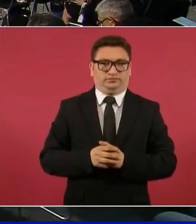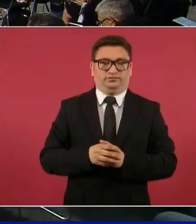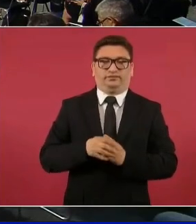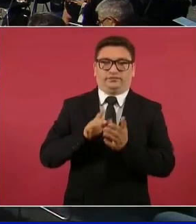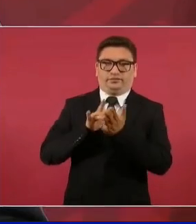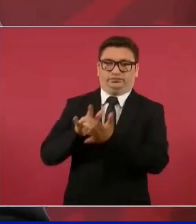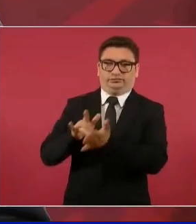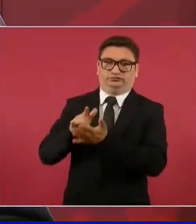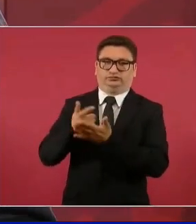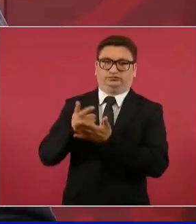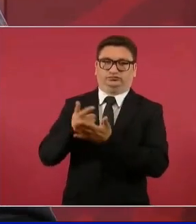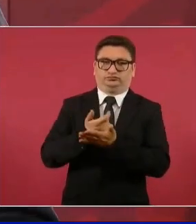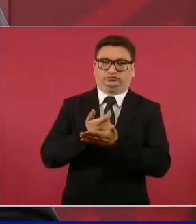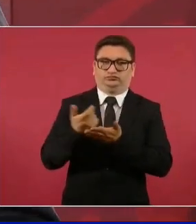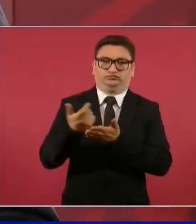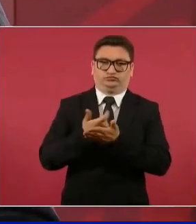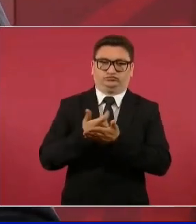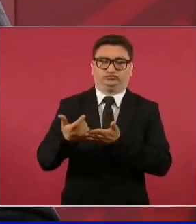recibiendo un salario mínimo,